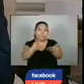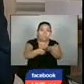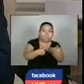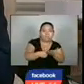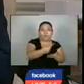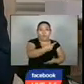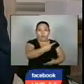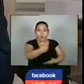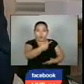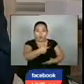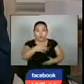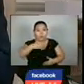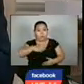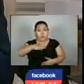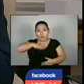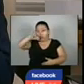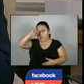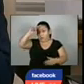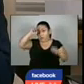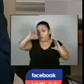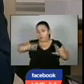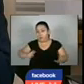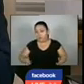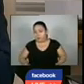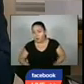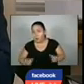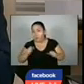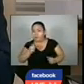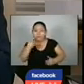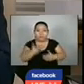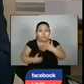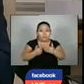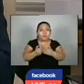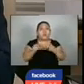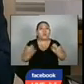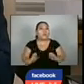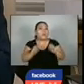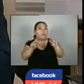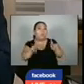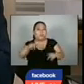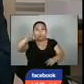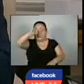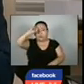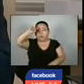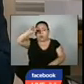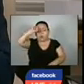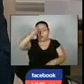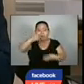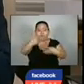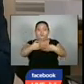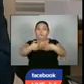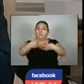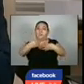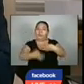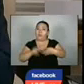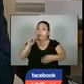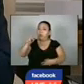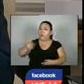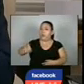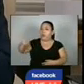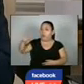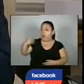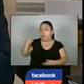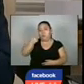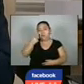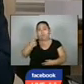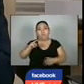juntos. Mi administración está liderando el camino para crear oportunidades de trabajo a través de vías legales. Y el año pasado mi